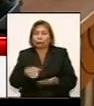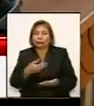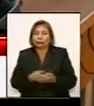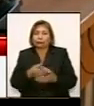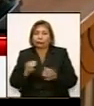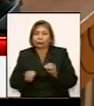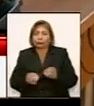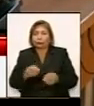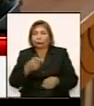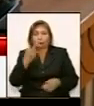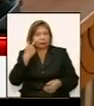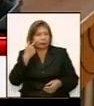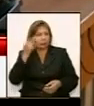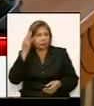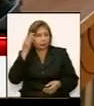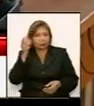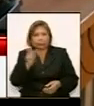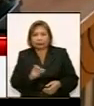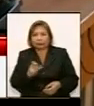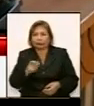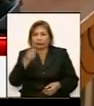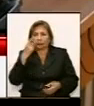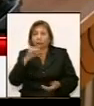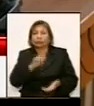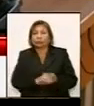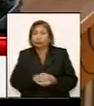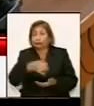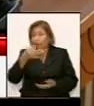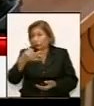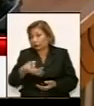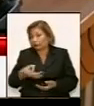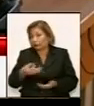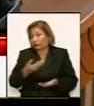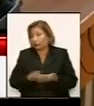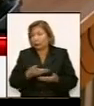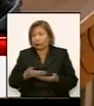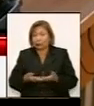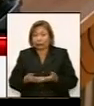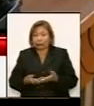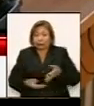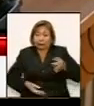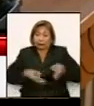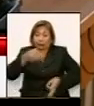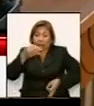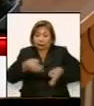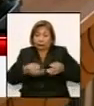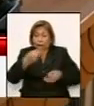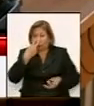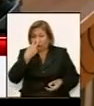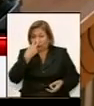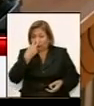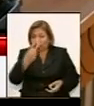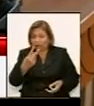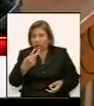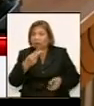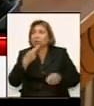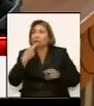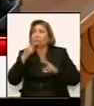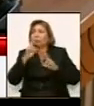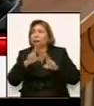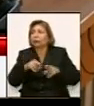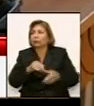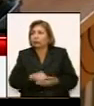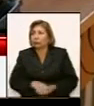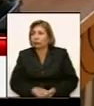que las personas sepan cuáles son sus opciones y para que realmente al llegar estos casos al sistema de justicia vean una respuesta y que